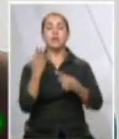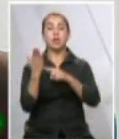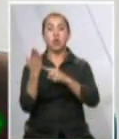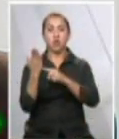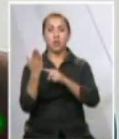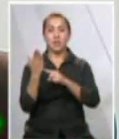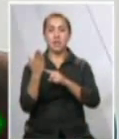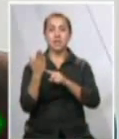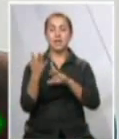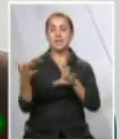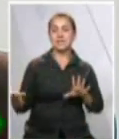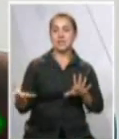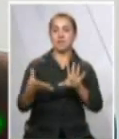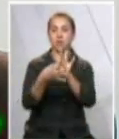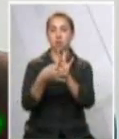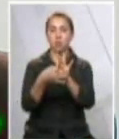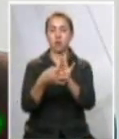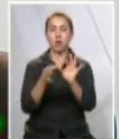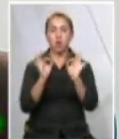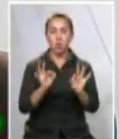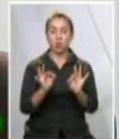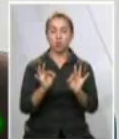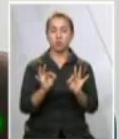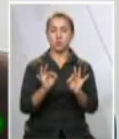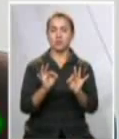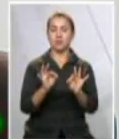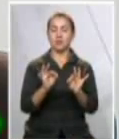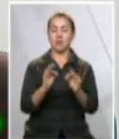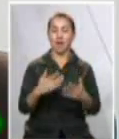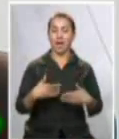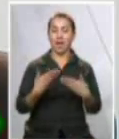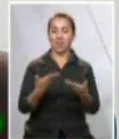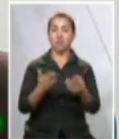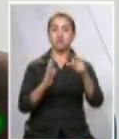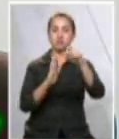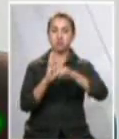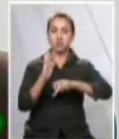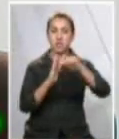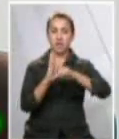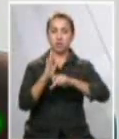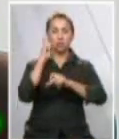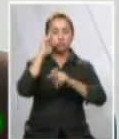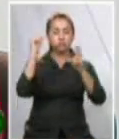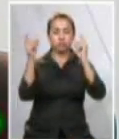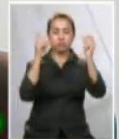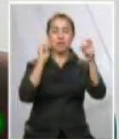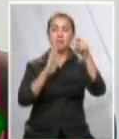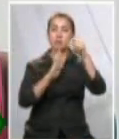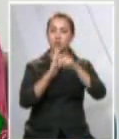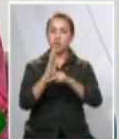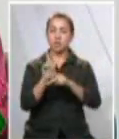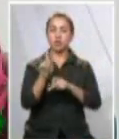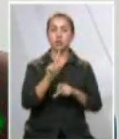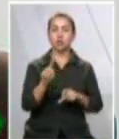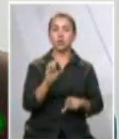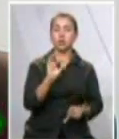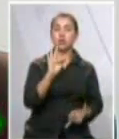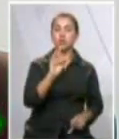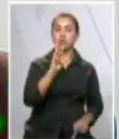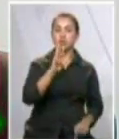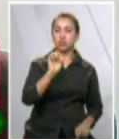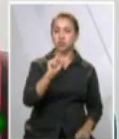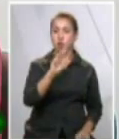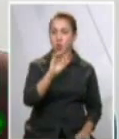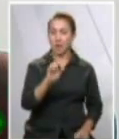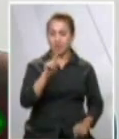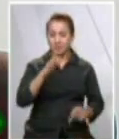tecnología se vinculen justamente a dar proyectos, generar proyectos, iniciativas, software en esta